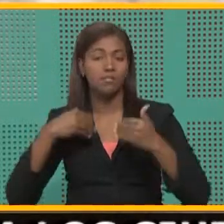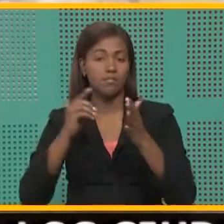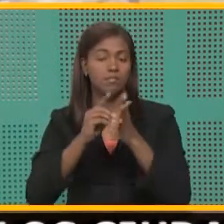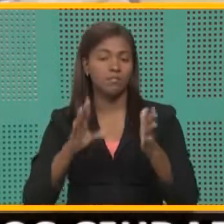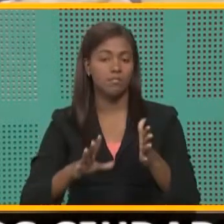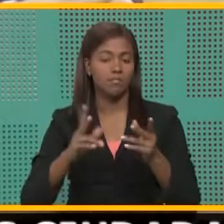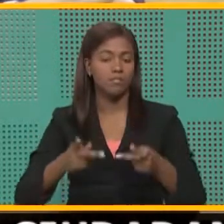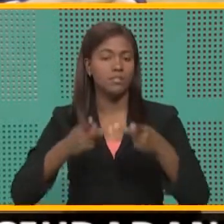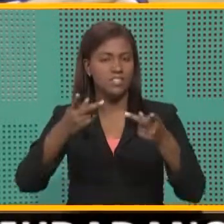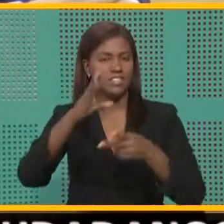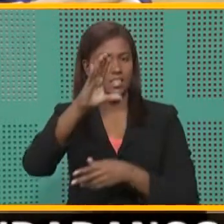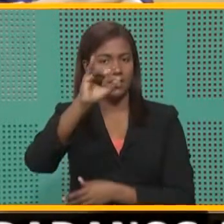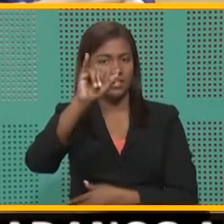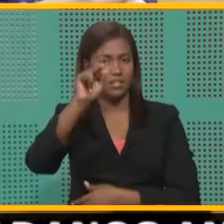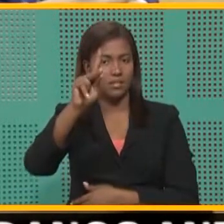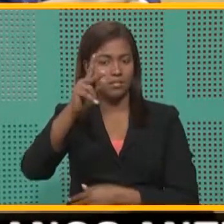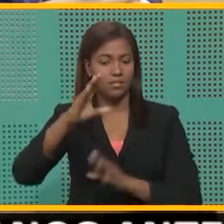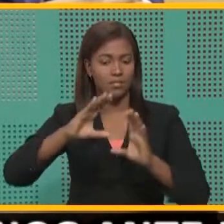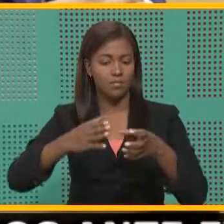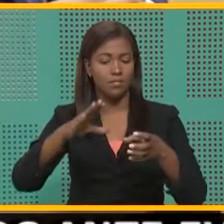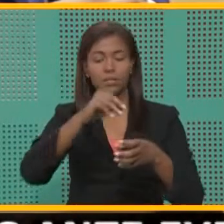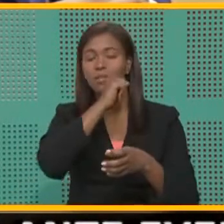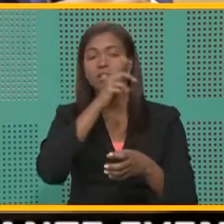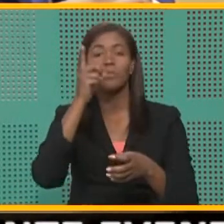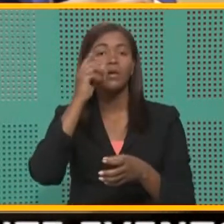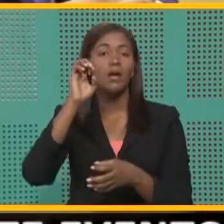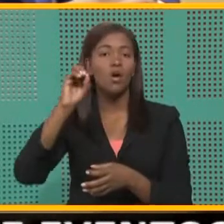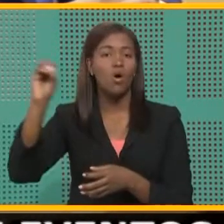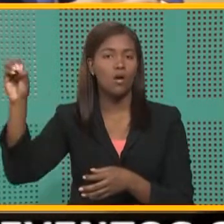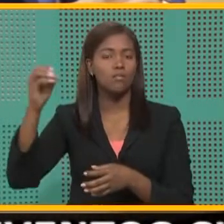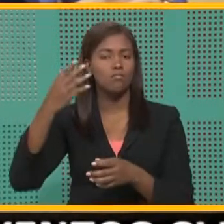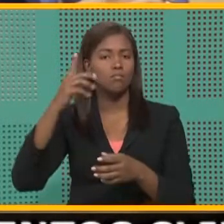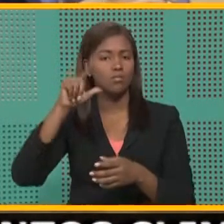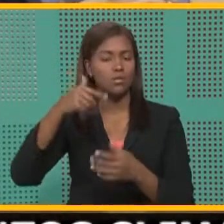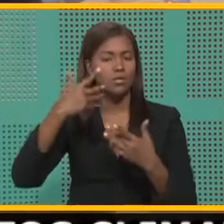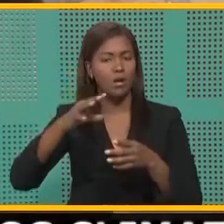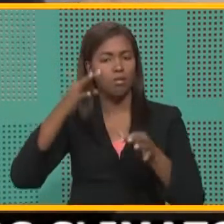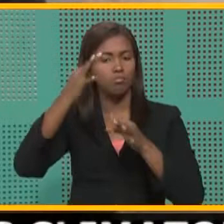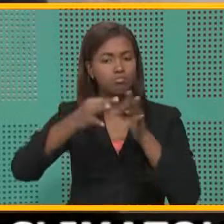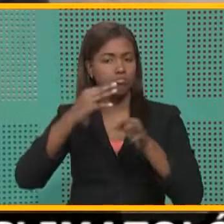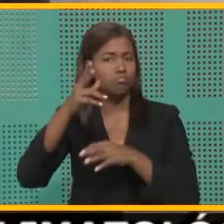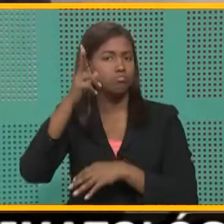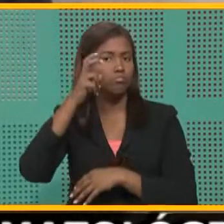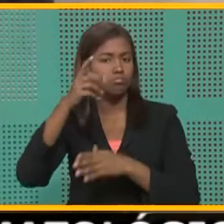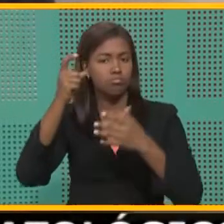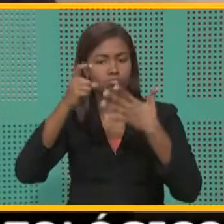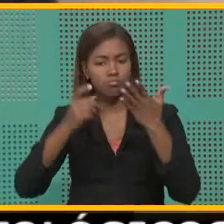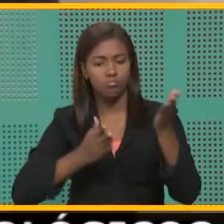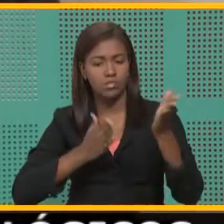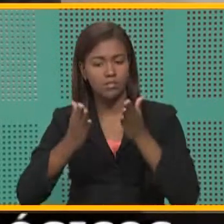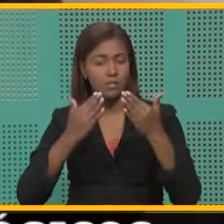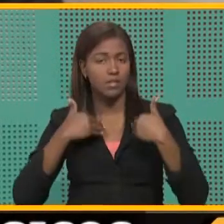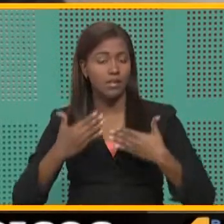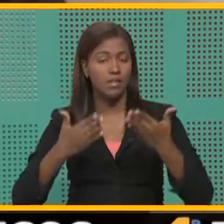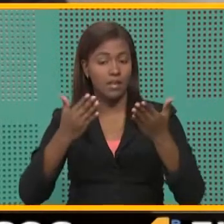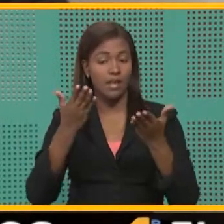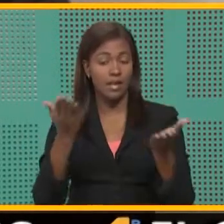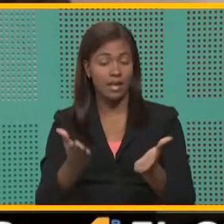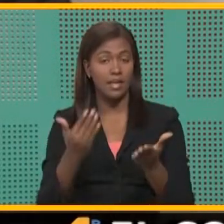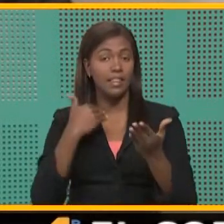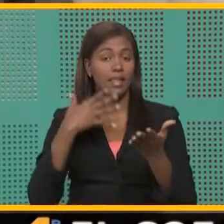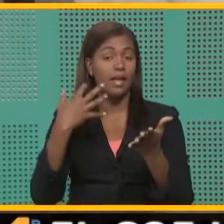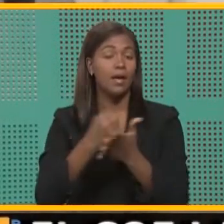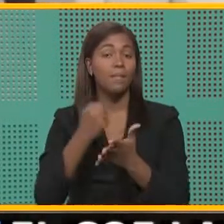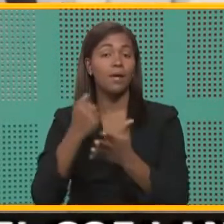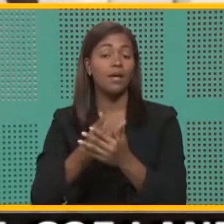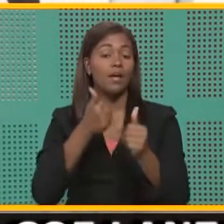En visita al CAIT, recinto Santo Domingo Este, luego de escuchar las explicaciones sobre sus servicios, expresó que aquí se